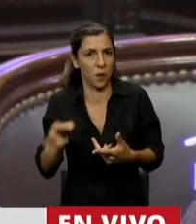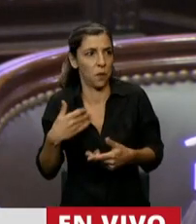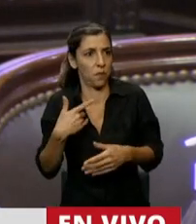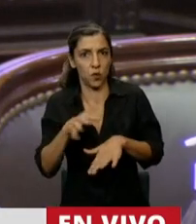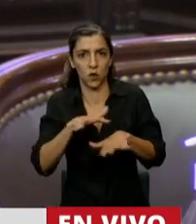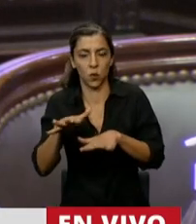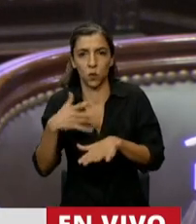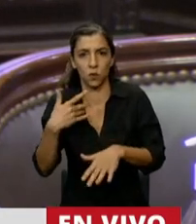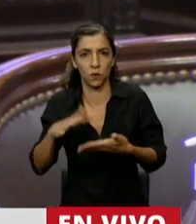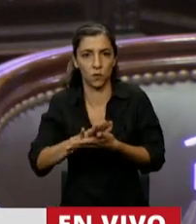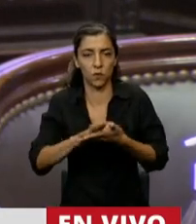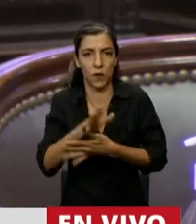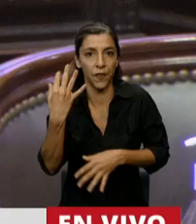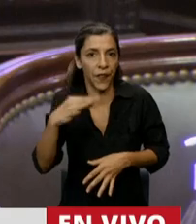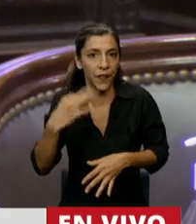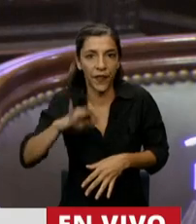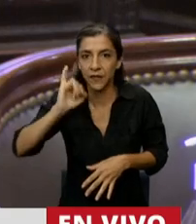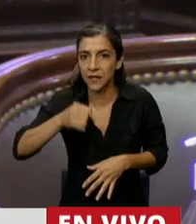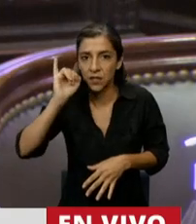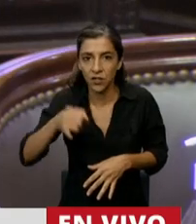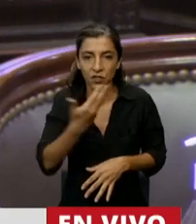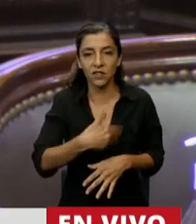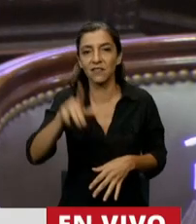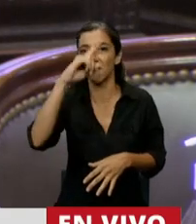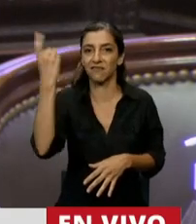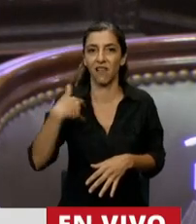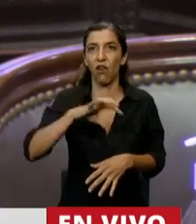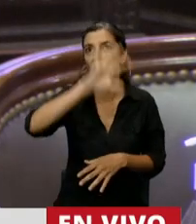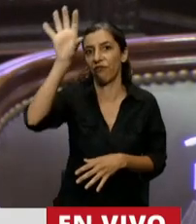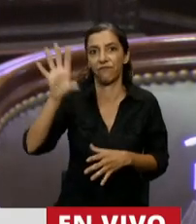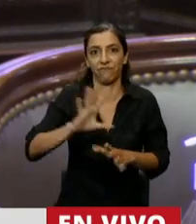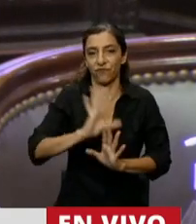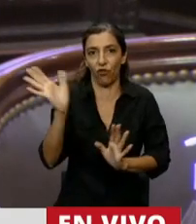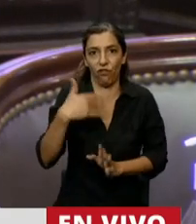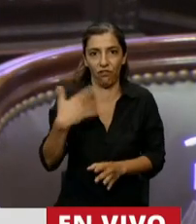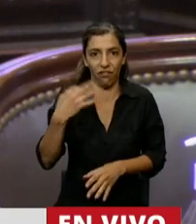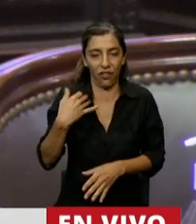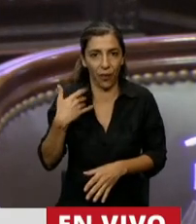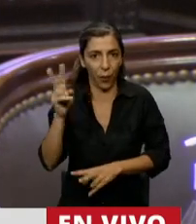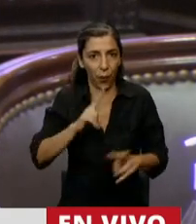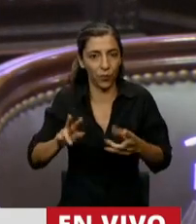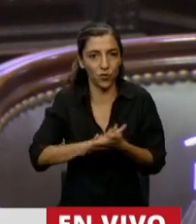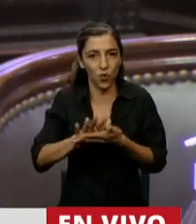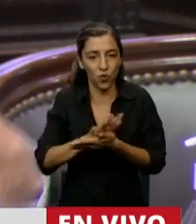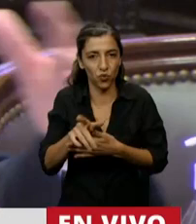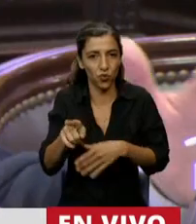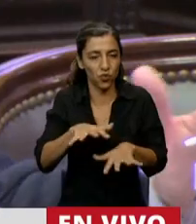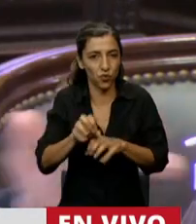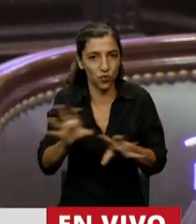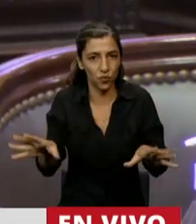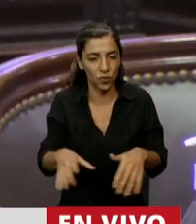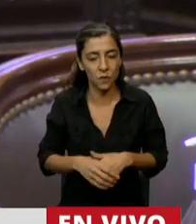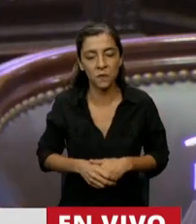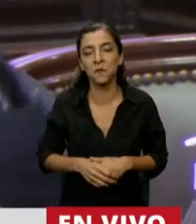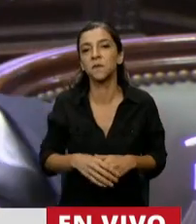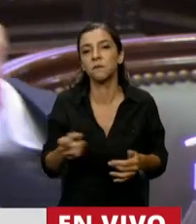había que llevarlo adelante con unas arcas del Estado federal en una profunda crisis. Entonces, nosotros dijimos, bueno, vamos a